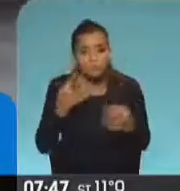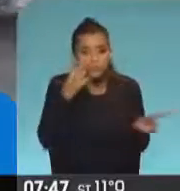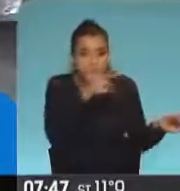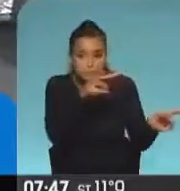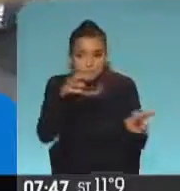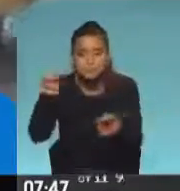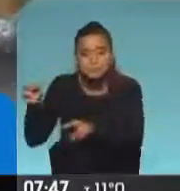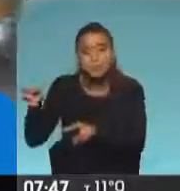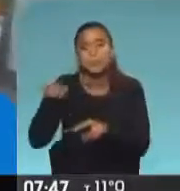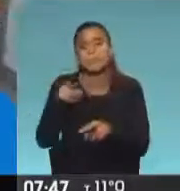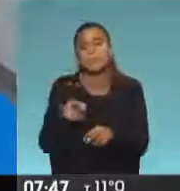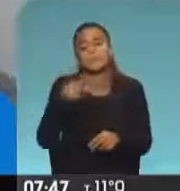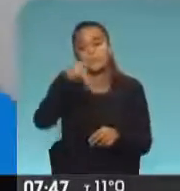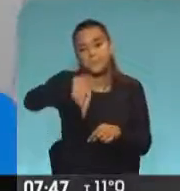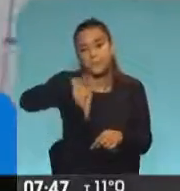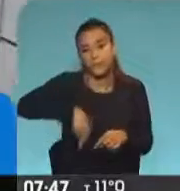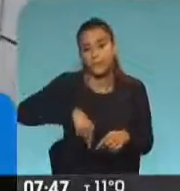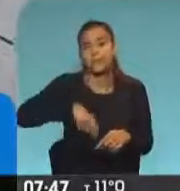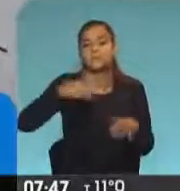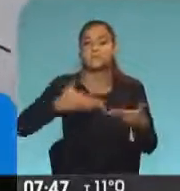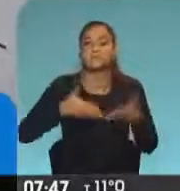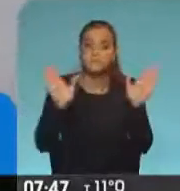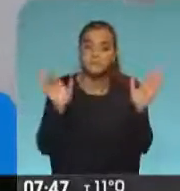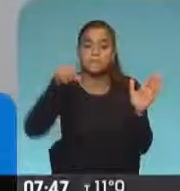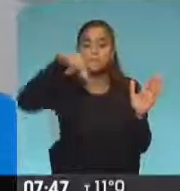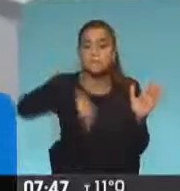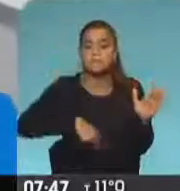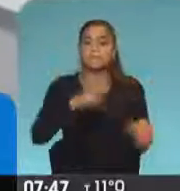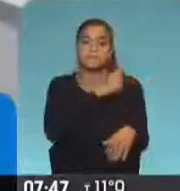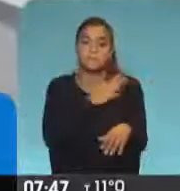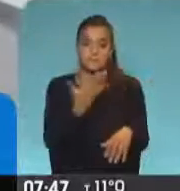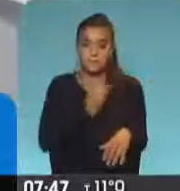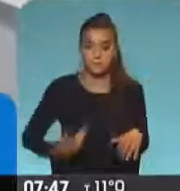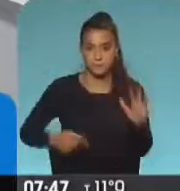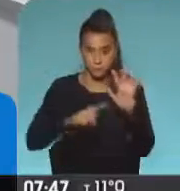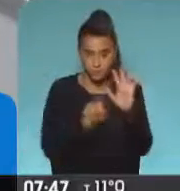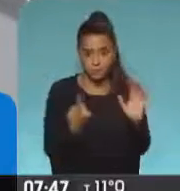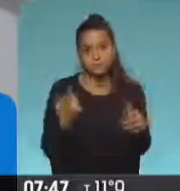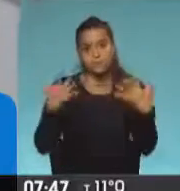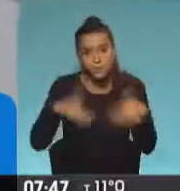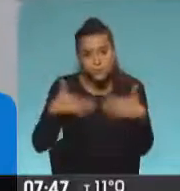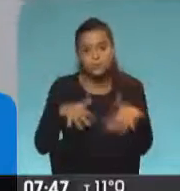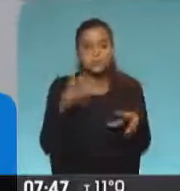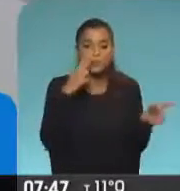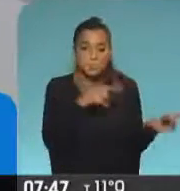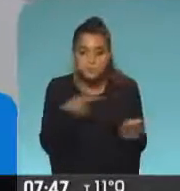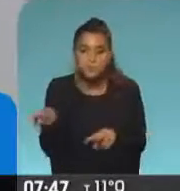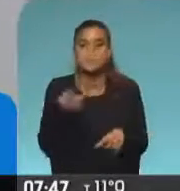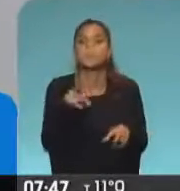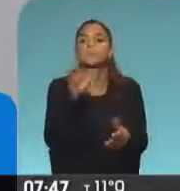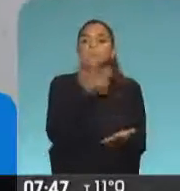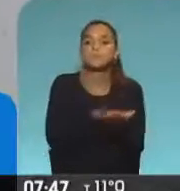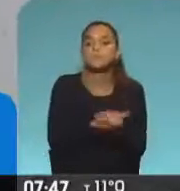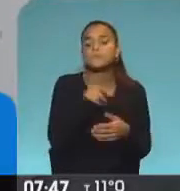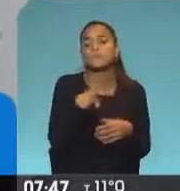alejandra fíjense ustedes lo que va a llevar adelante entonces en la inauguración aquí el jefe de gobierno porteño impresionante lo que se ve aquí por supuesto en materia